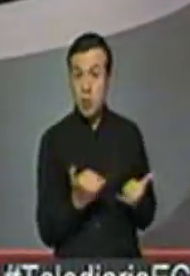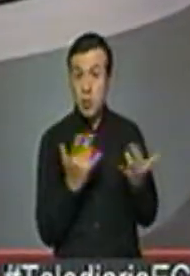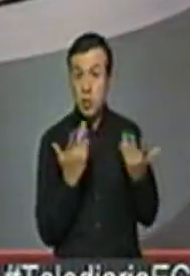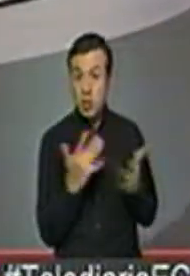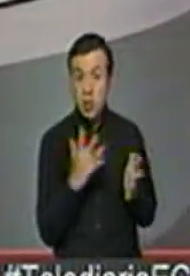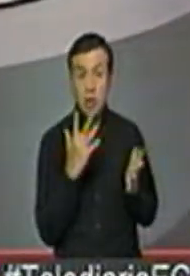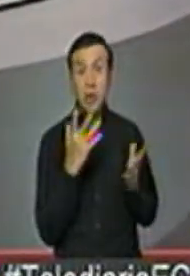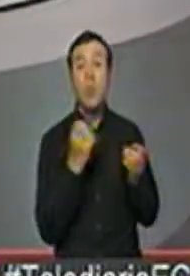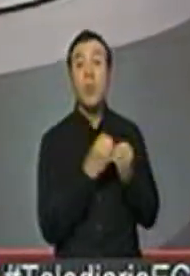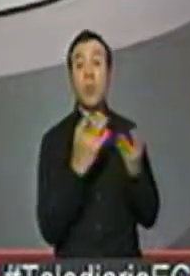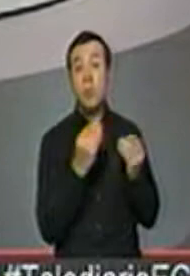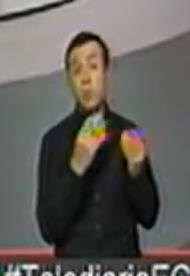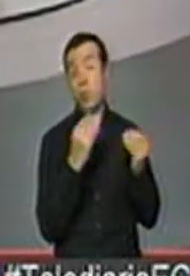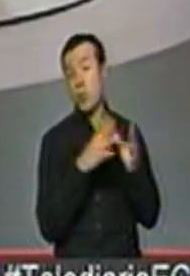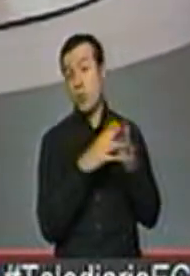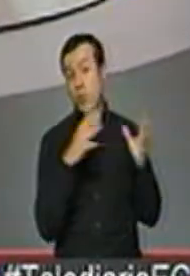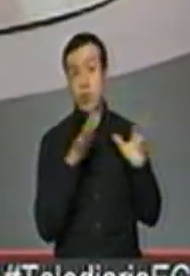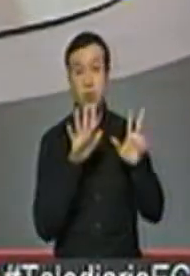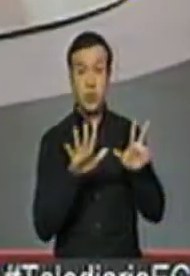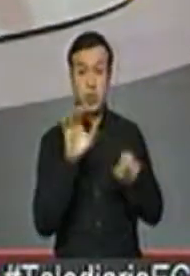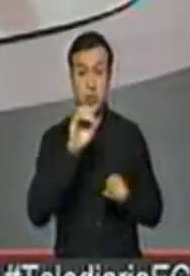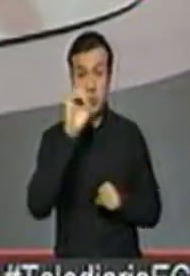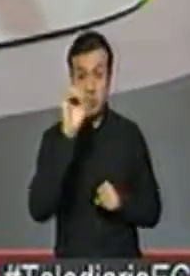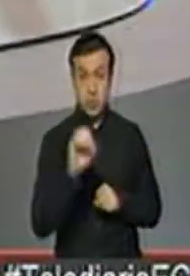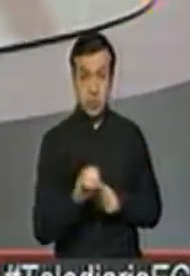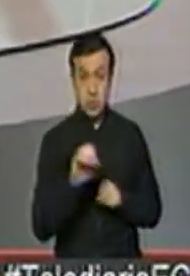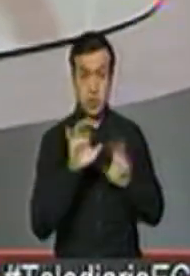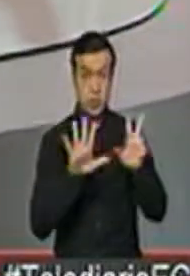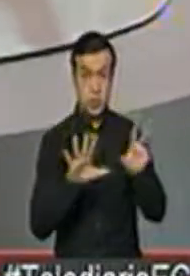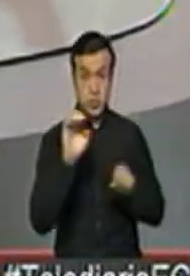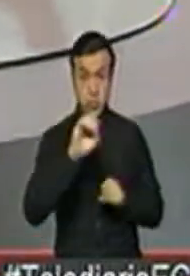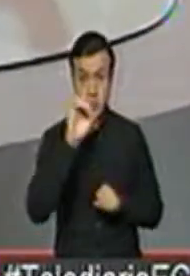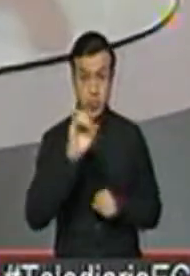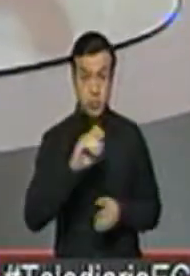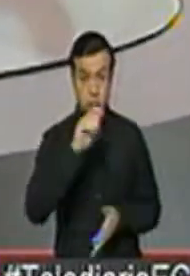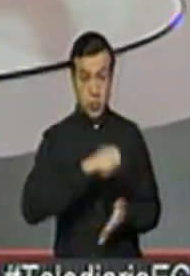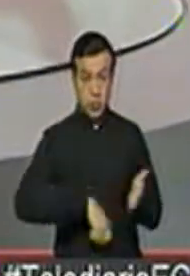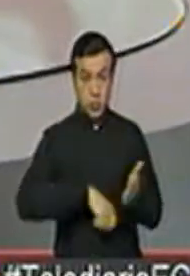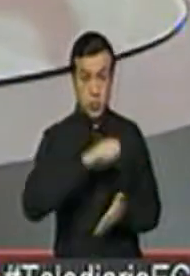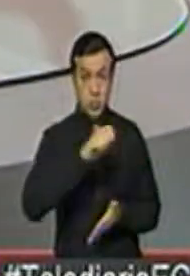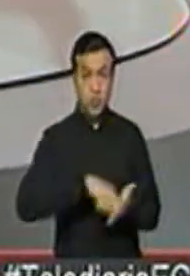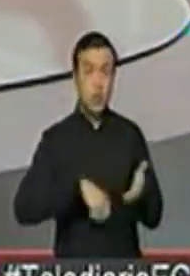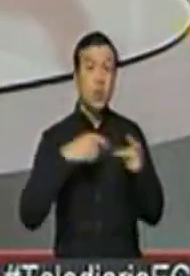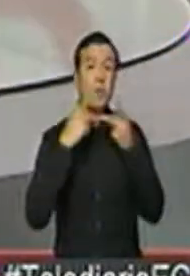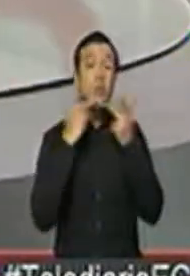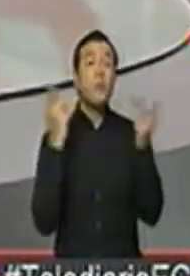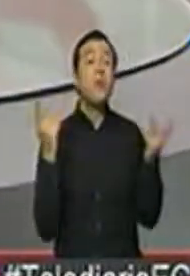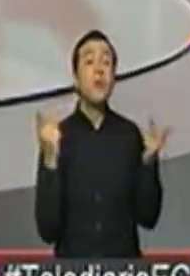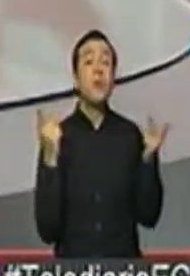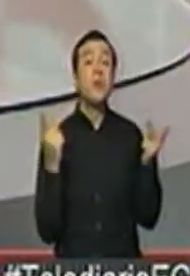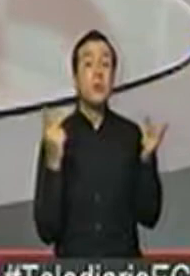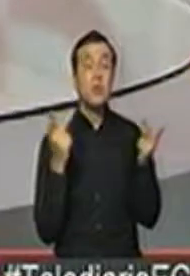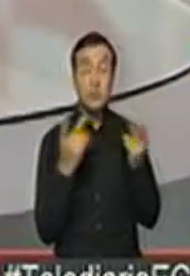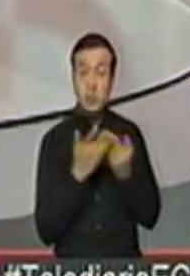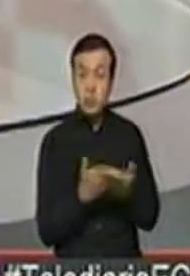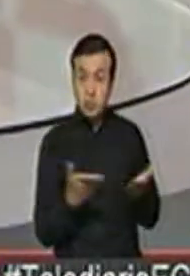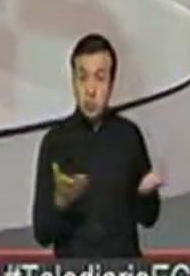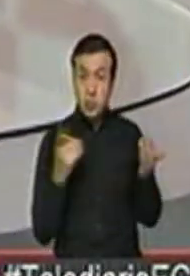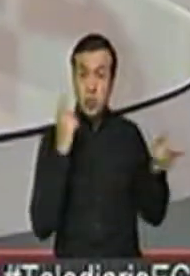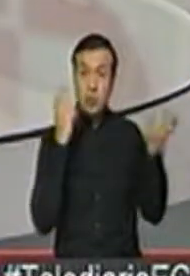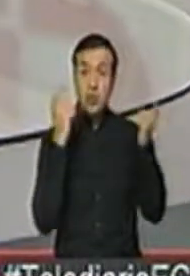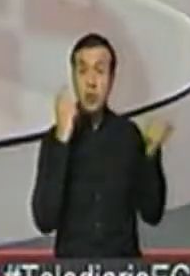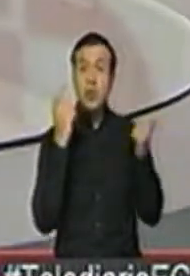en una cifra importante. El 80% del monto de contratación pública es controlado